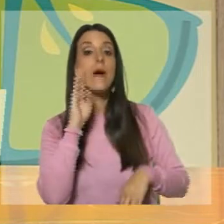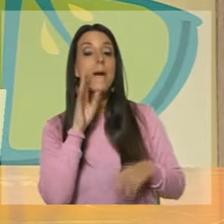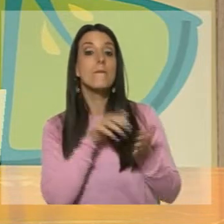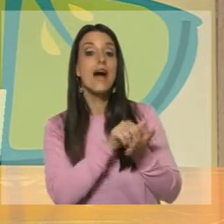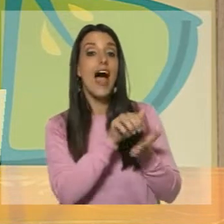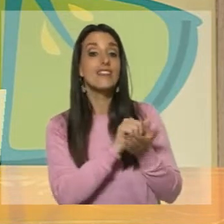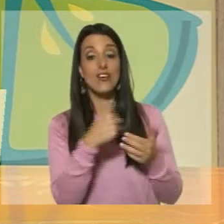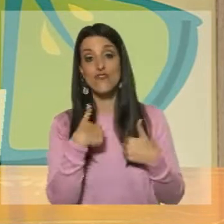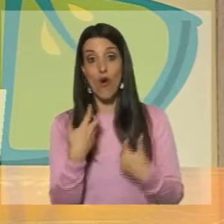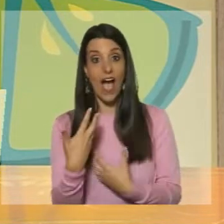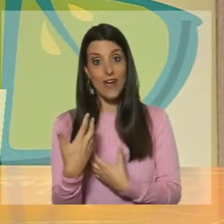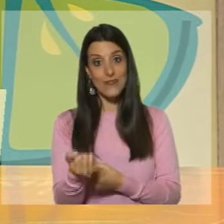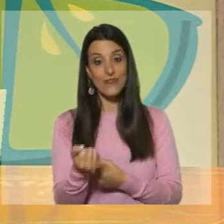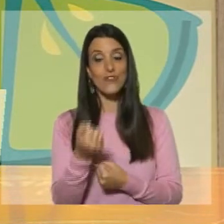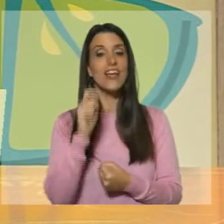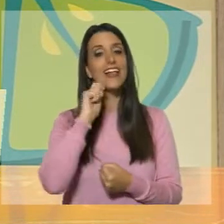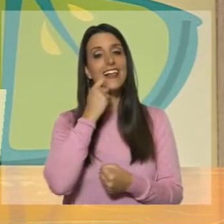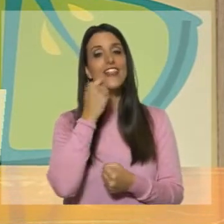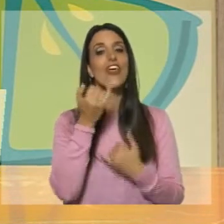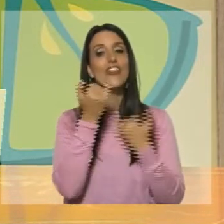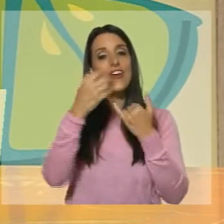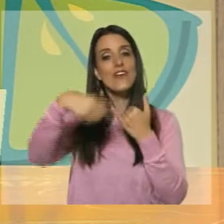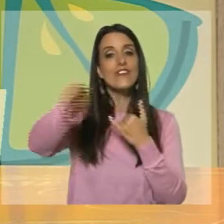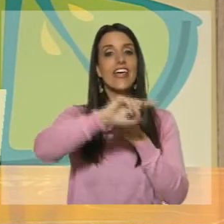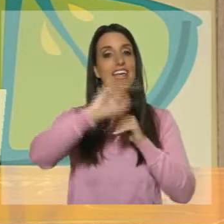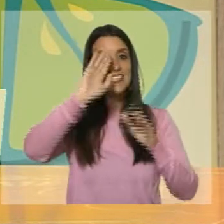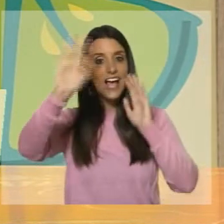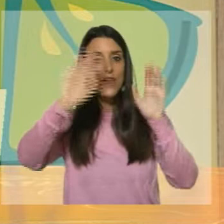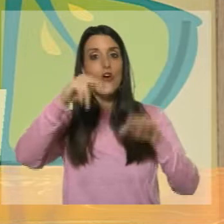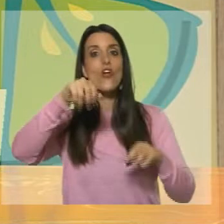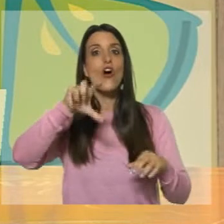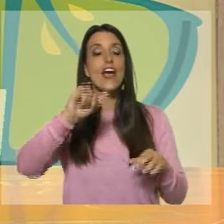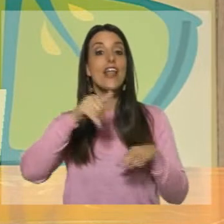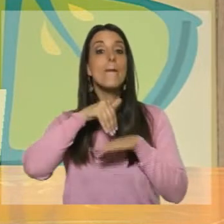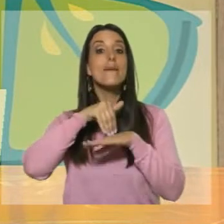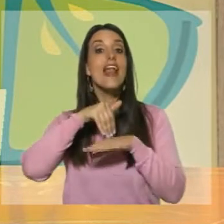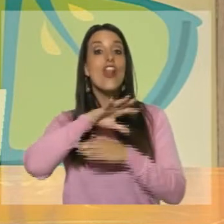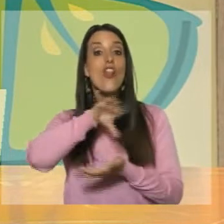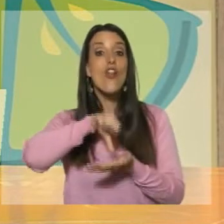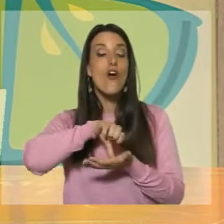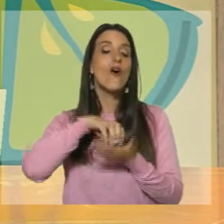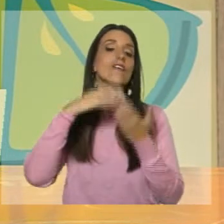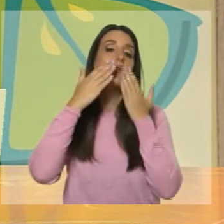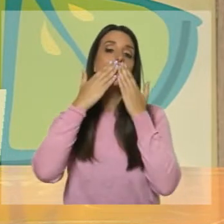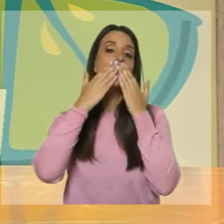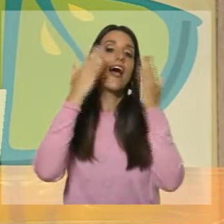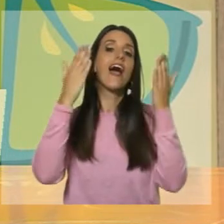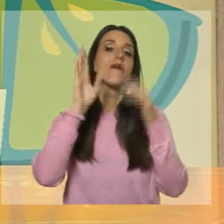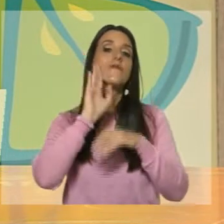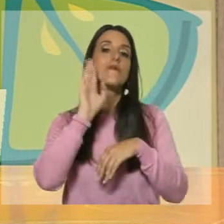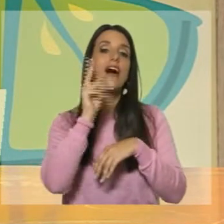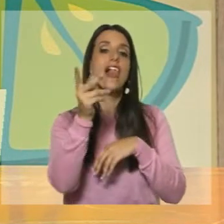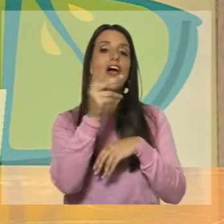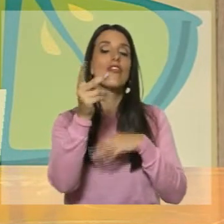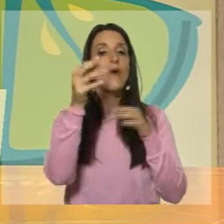la ayudo. Nos dice, lindo día para ustedes. Saludos, Noelia desde Melo. Le mandamos un beso grande a Noelia y también a su mamá desde